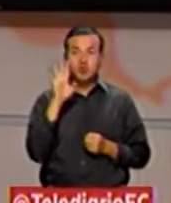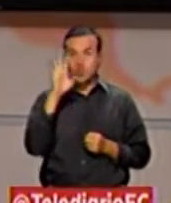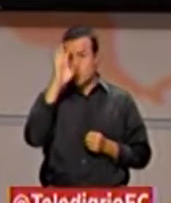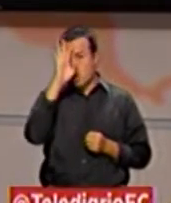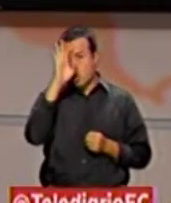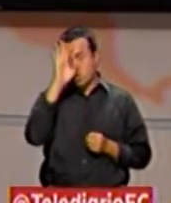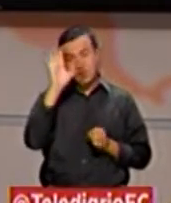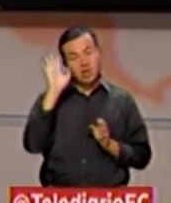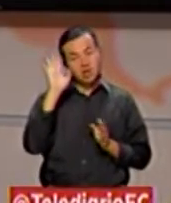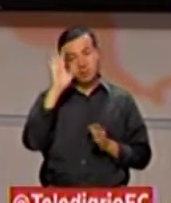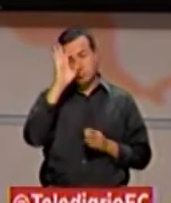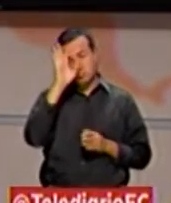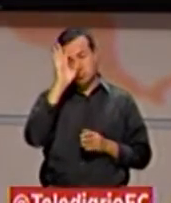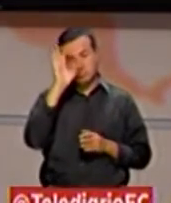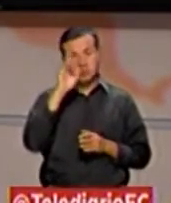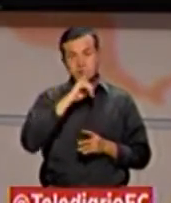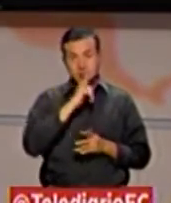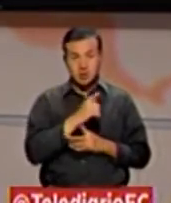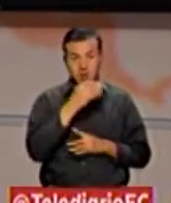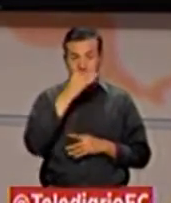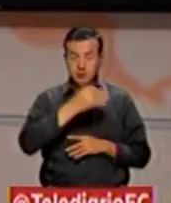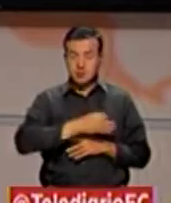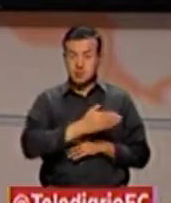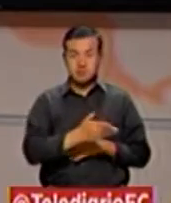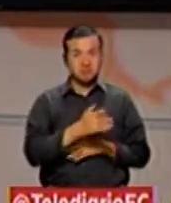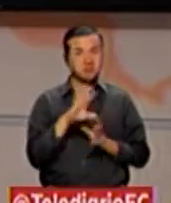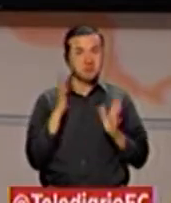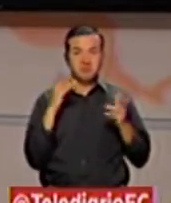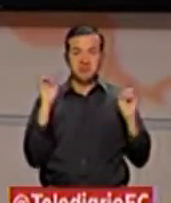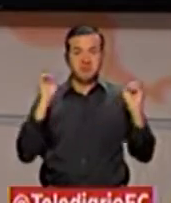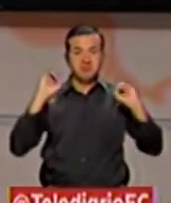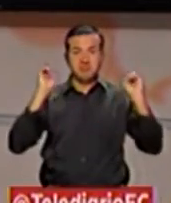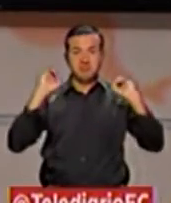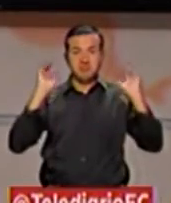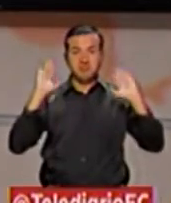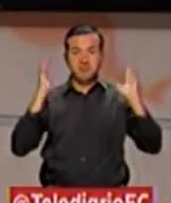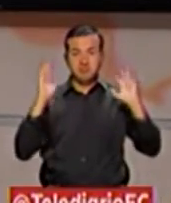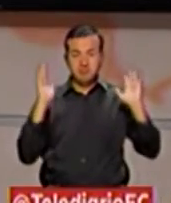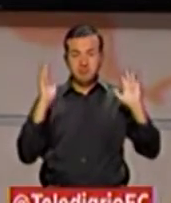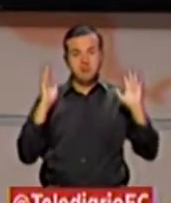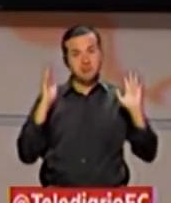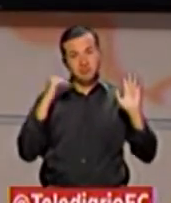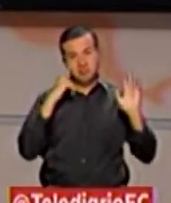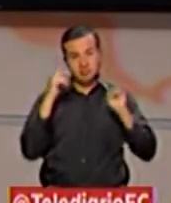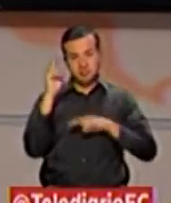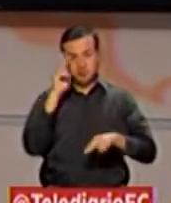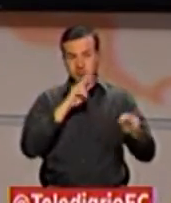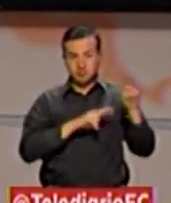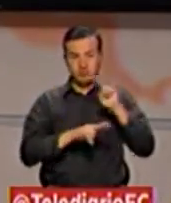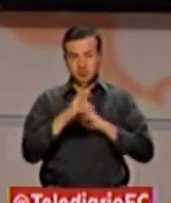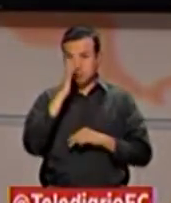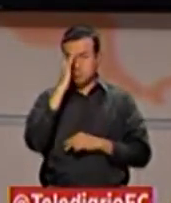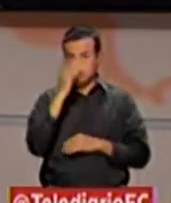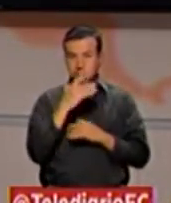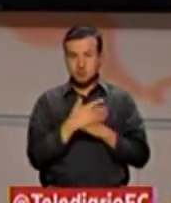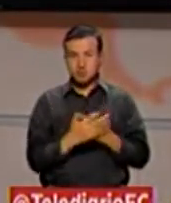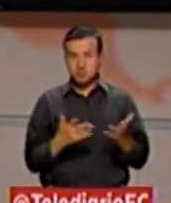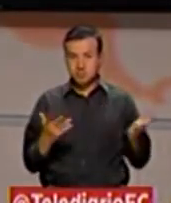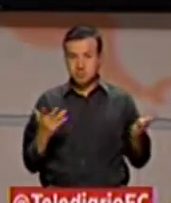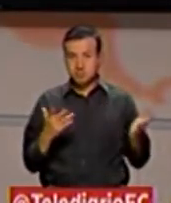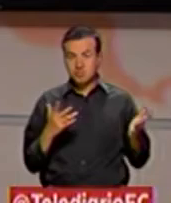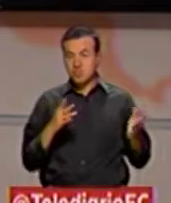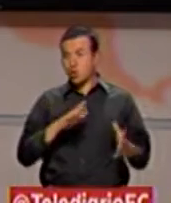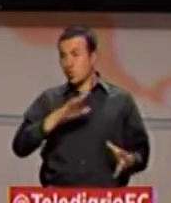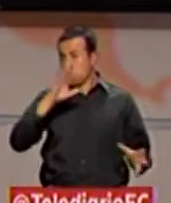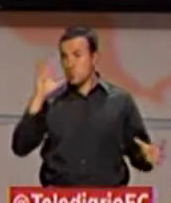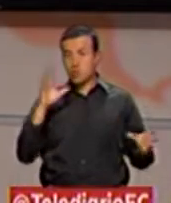lamentablemente no va a tener asidero en lo que jurídicamente yo hago el análisis. ¿Por qué? Porque de los